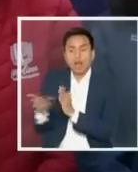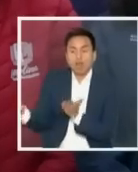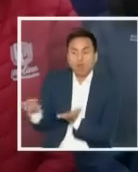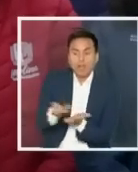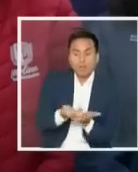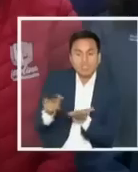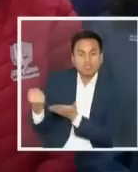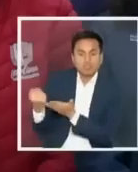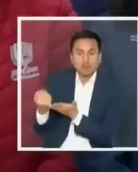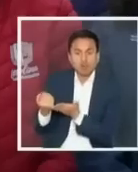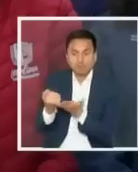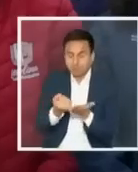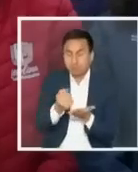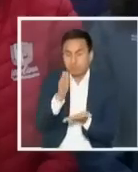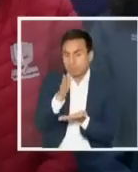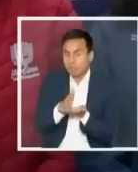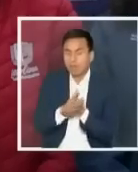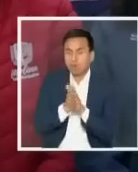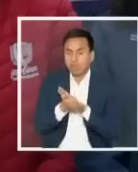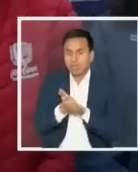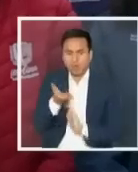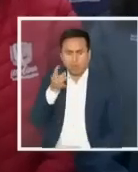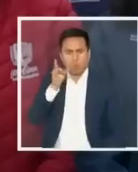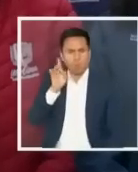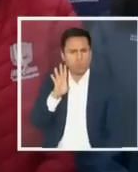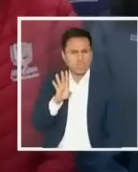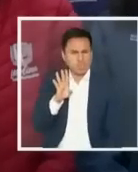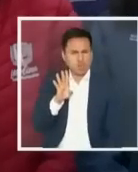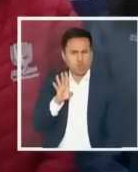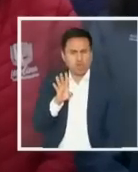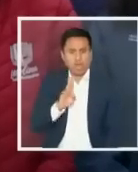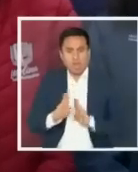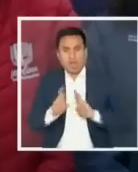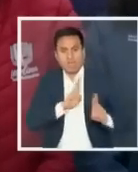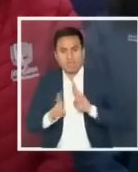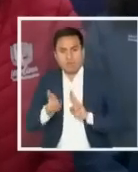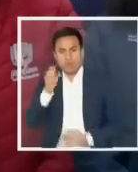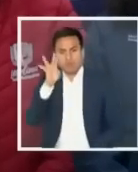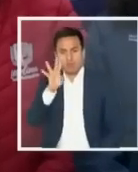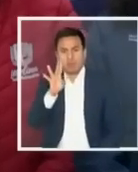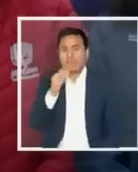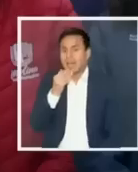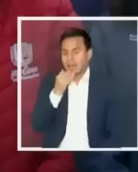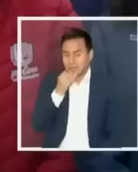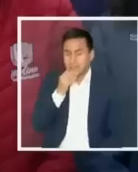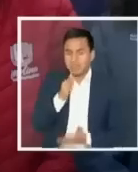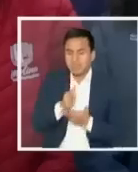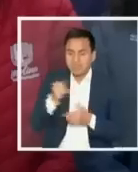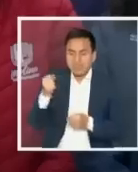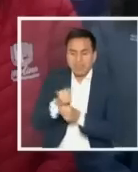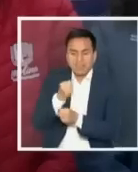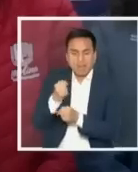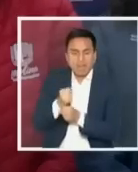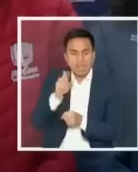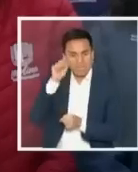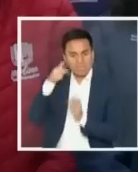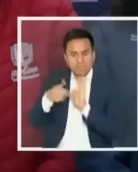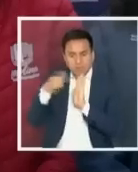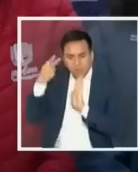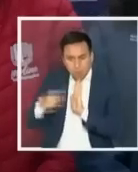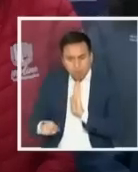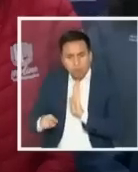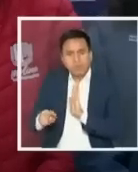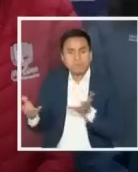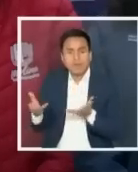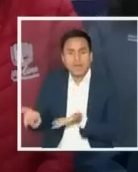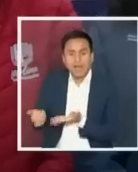propósito también, que si tú sabes de algo, tú tienes que hacer la denuncia. Sí, hay un deber ahí. Ahora, perdóname, solamente una sola cosa. ¿Qué? Por eso es lo grave de esto.